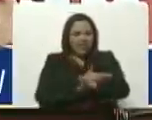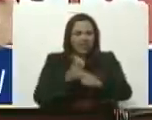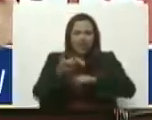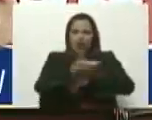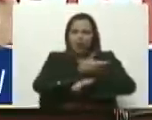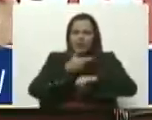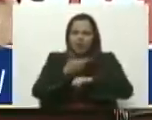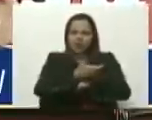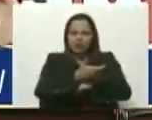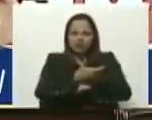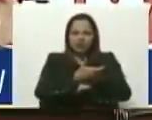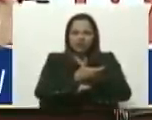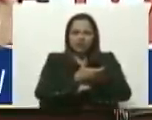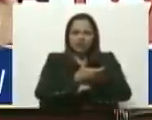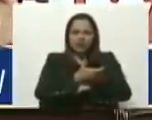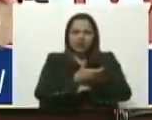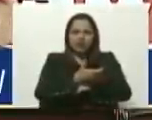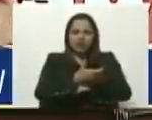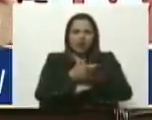en honduras